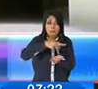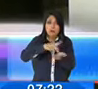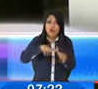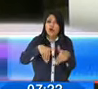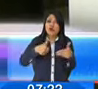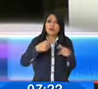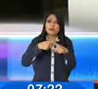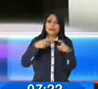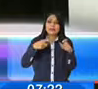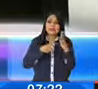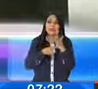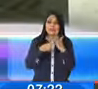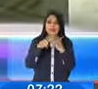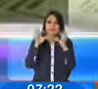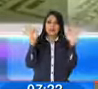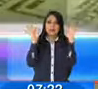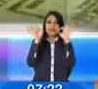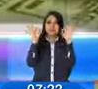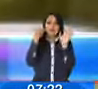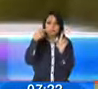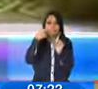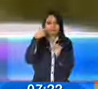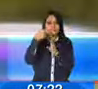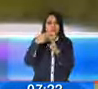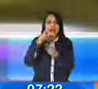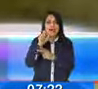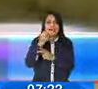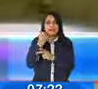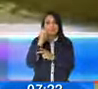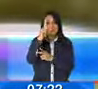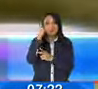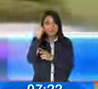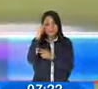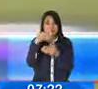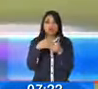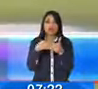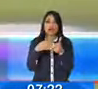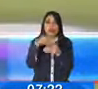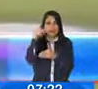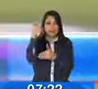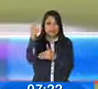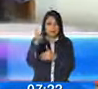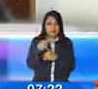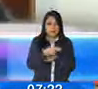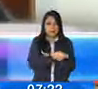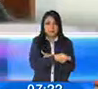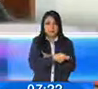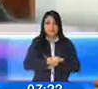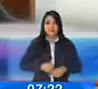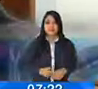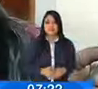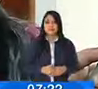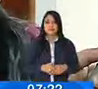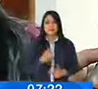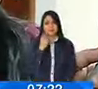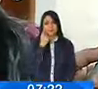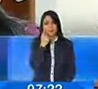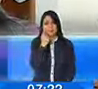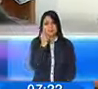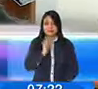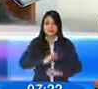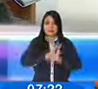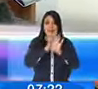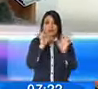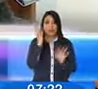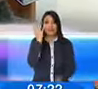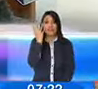exministro de Electricidad, Alexei M., por alrededor de $1 millón de la constructora brasileña. Lo que sí es evidente es que la